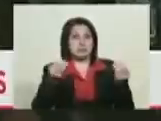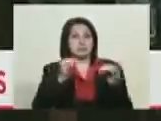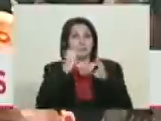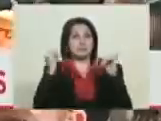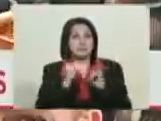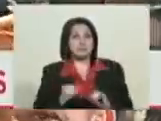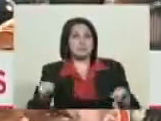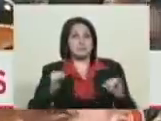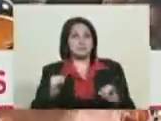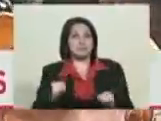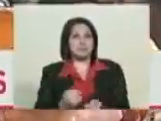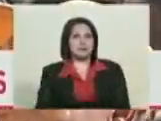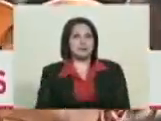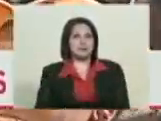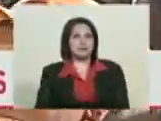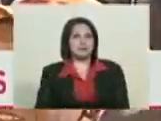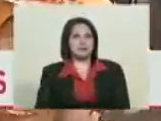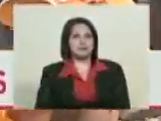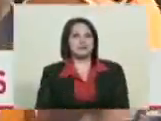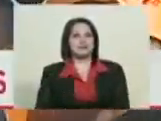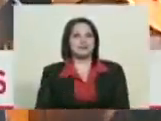felices.